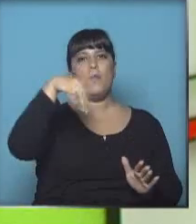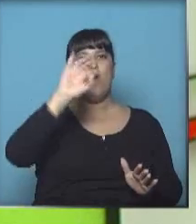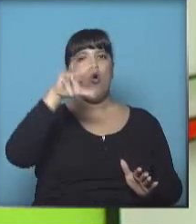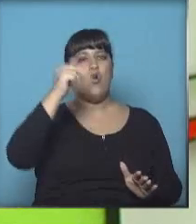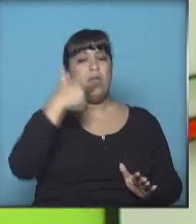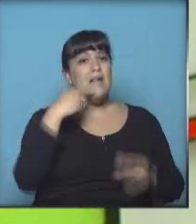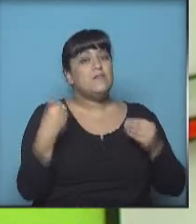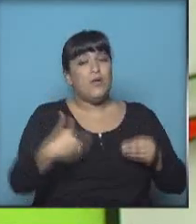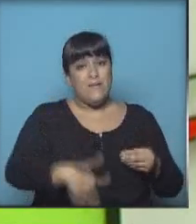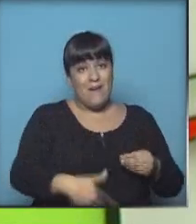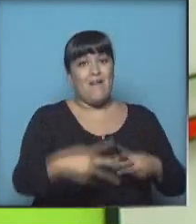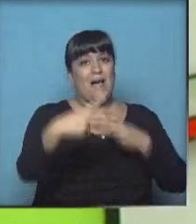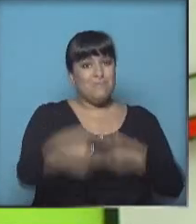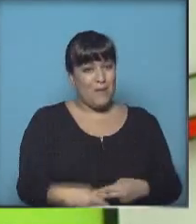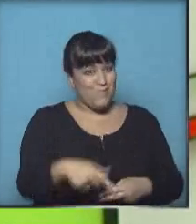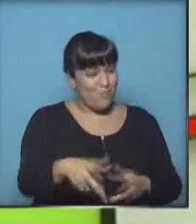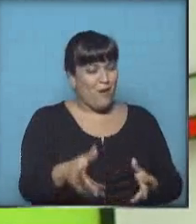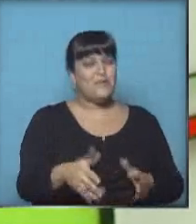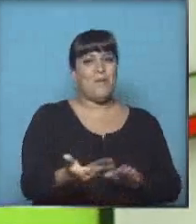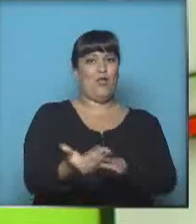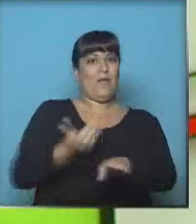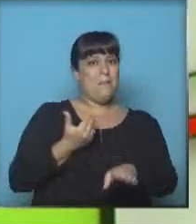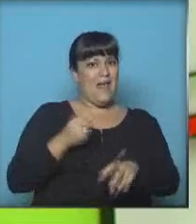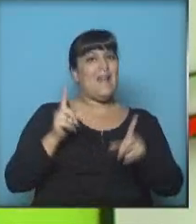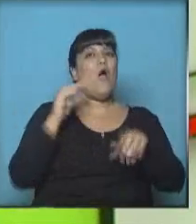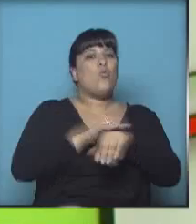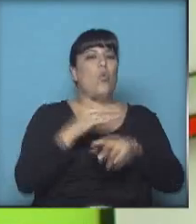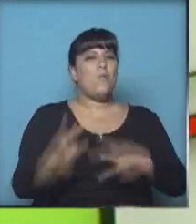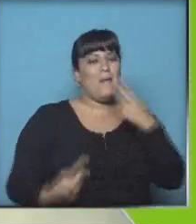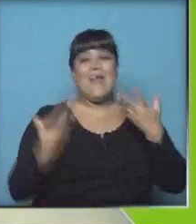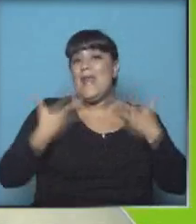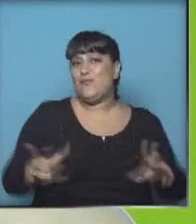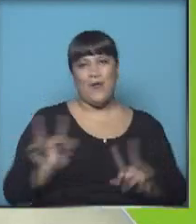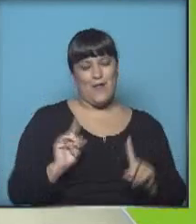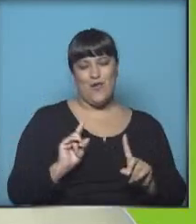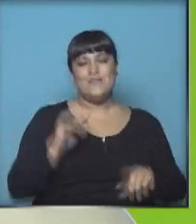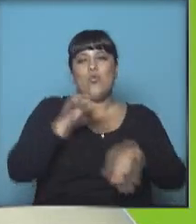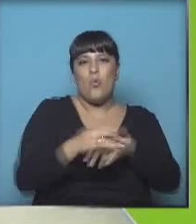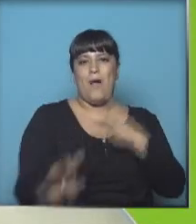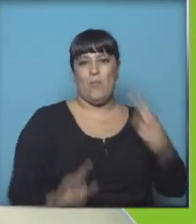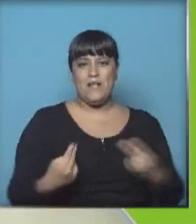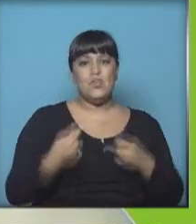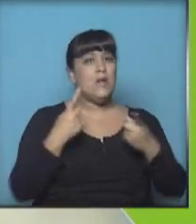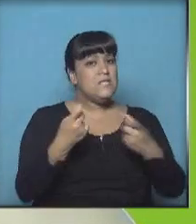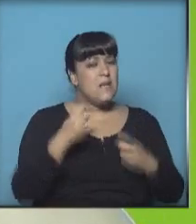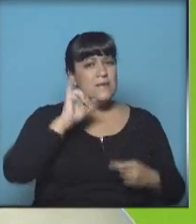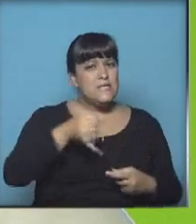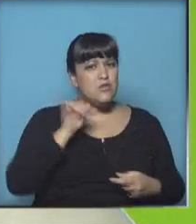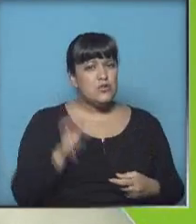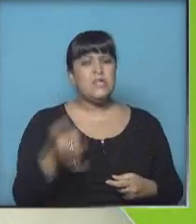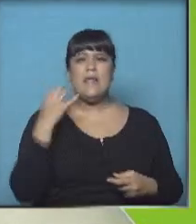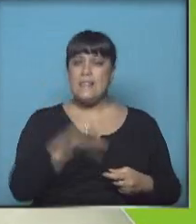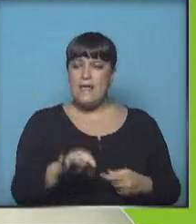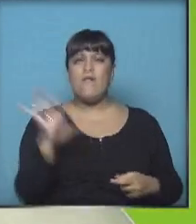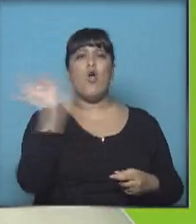una menopausia temprana quirúrgica, no sería una menopausia, digamos, natural. Entonces, ¿necesariamente la tiene que tener o se